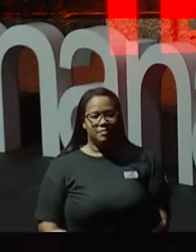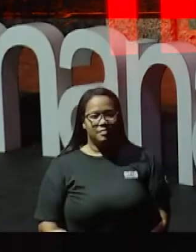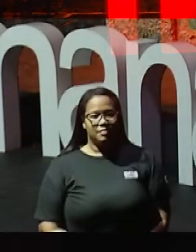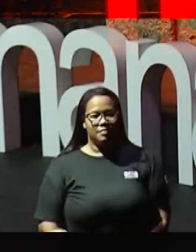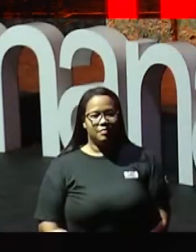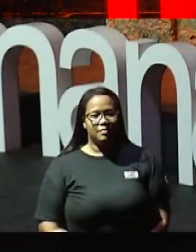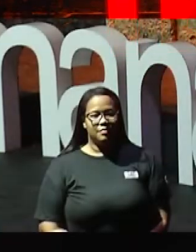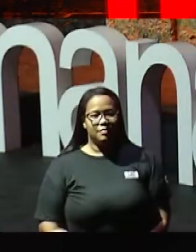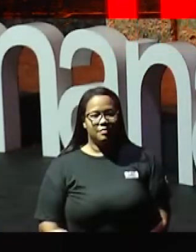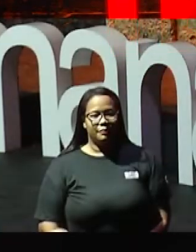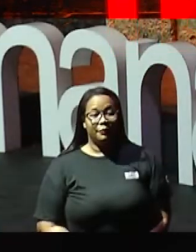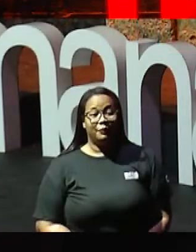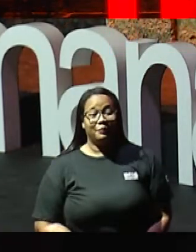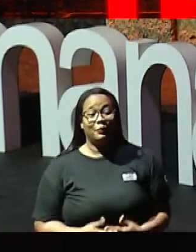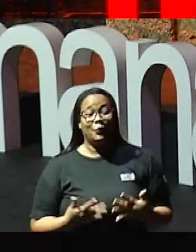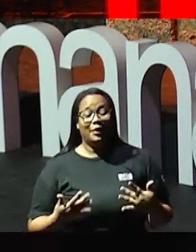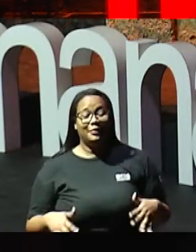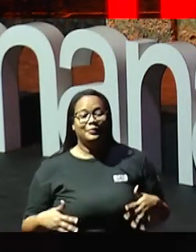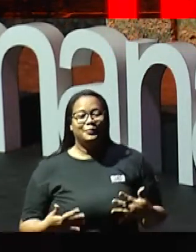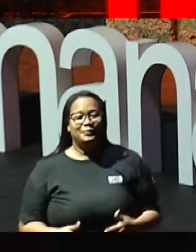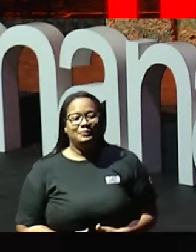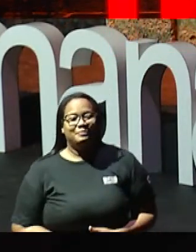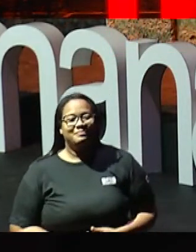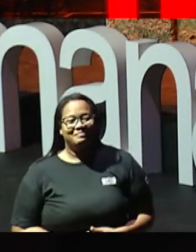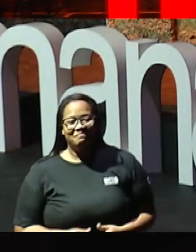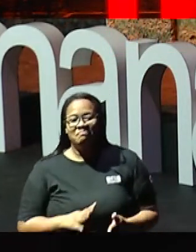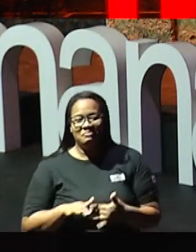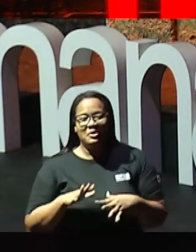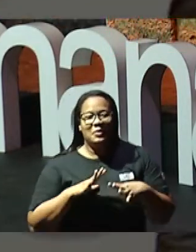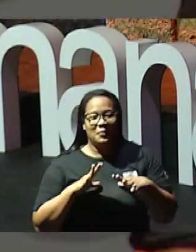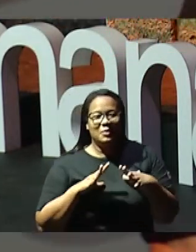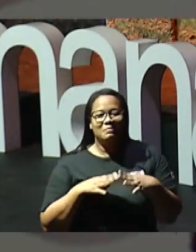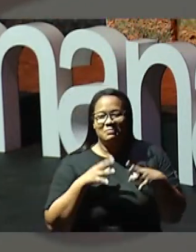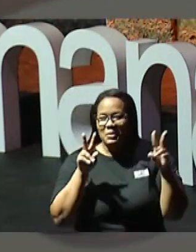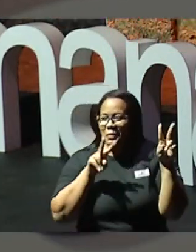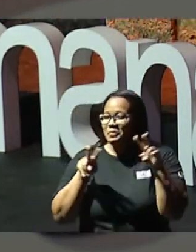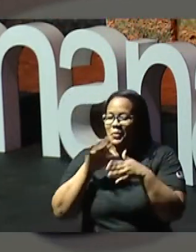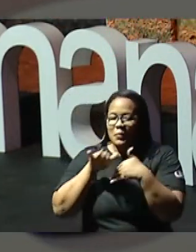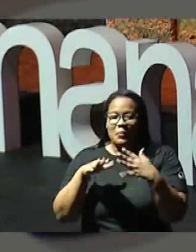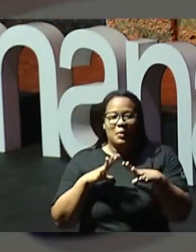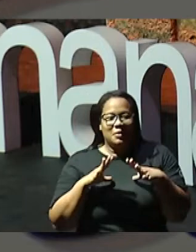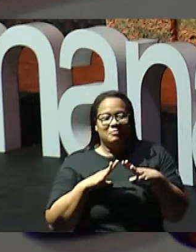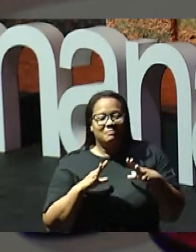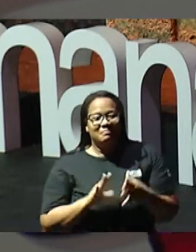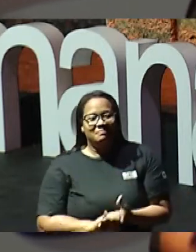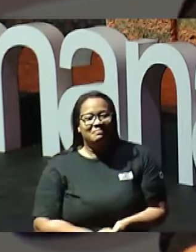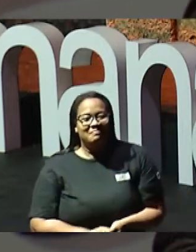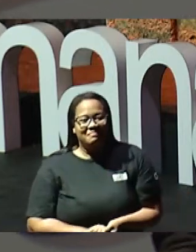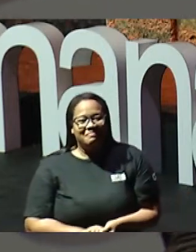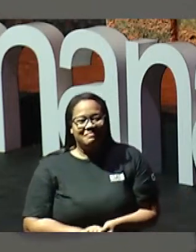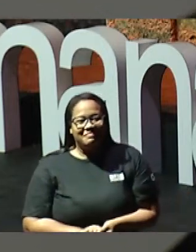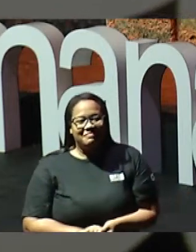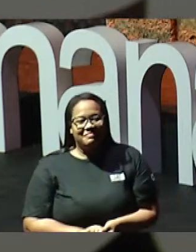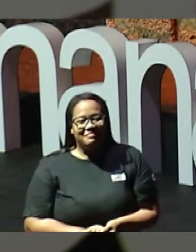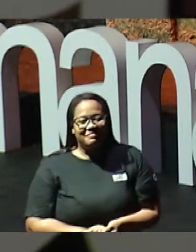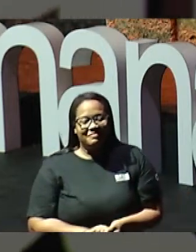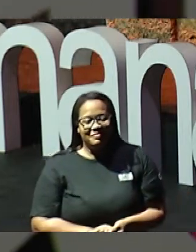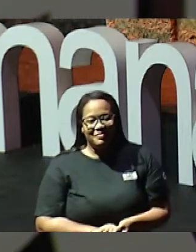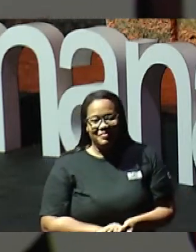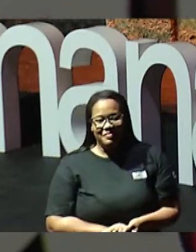bueno total bien se ve muy bien bueno yo me pasé una historia